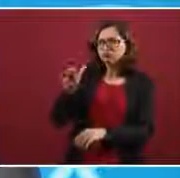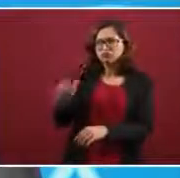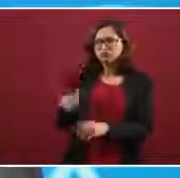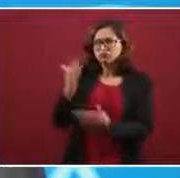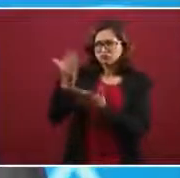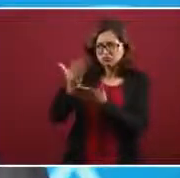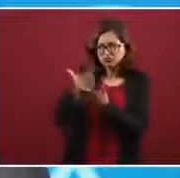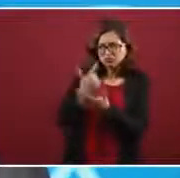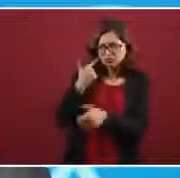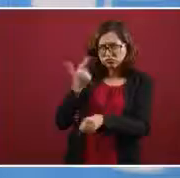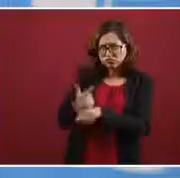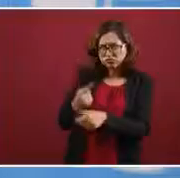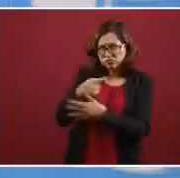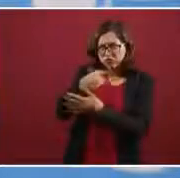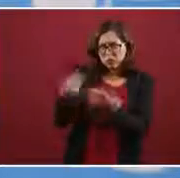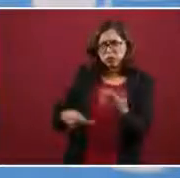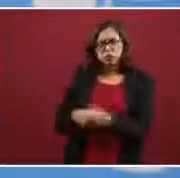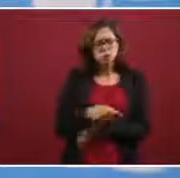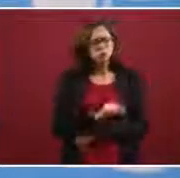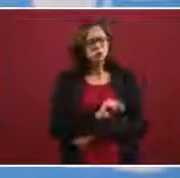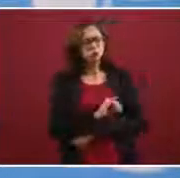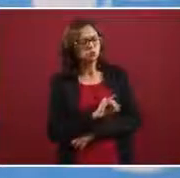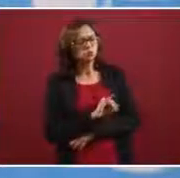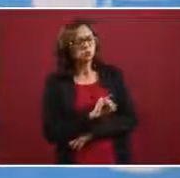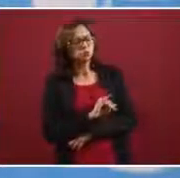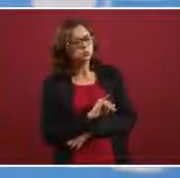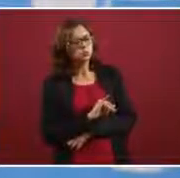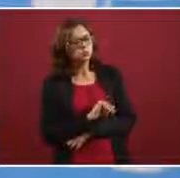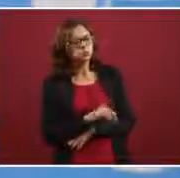el diagnóstico, pero ¿y los cómos?